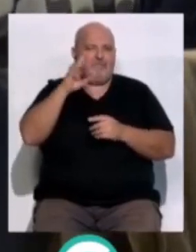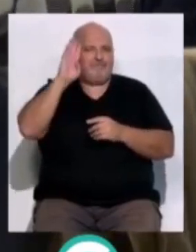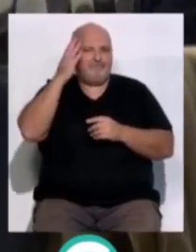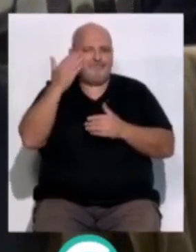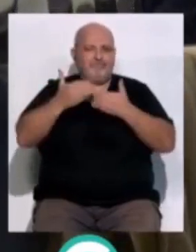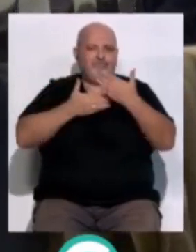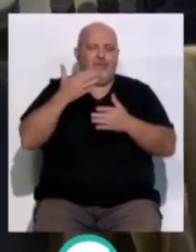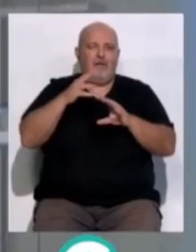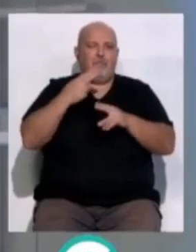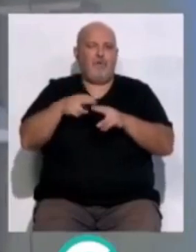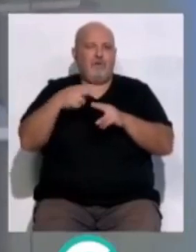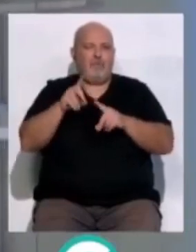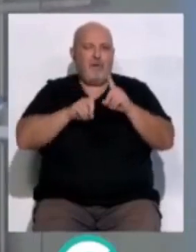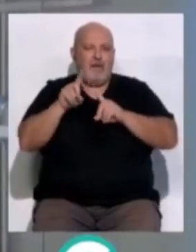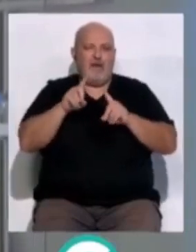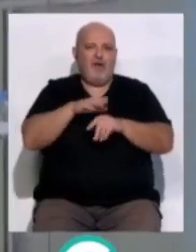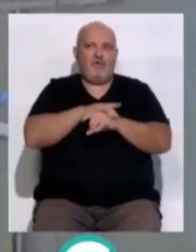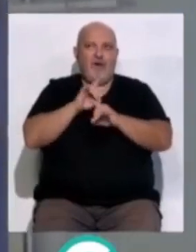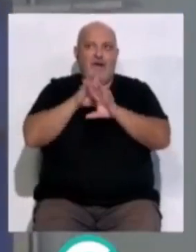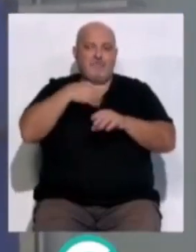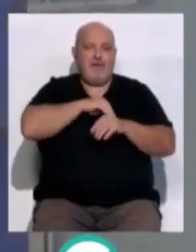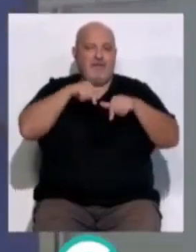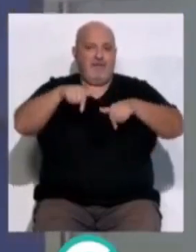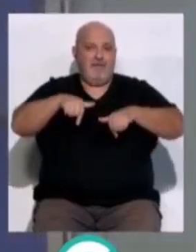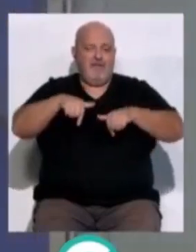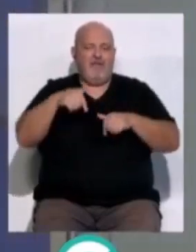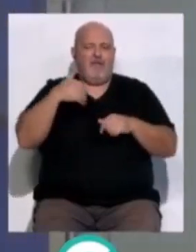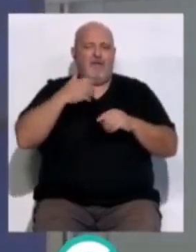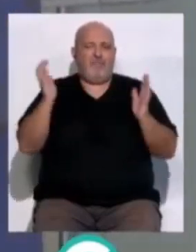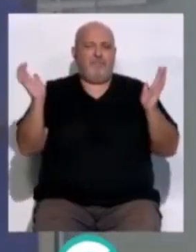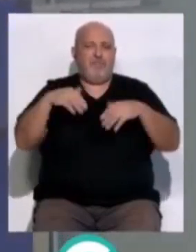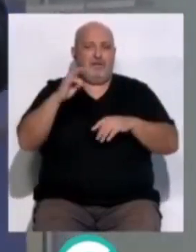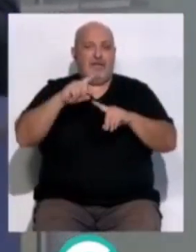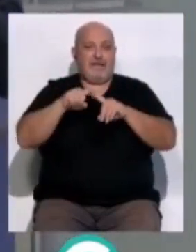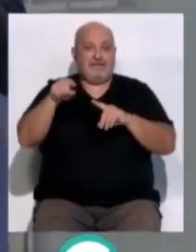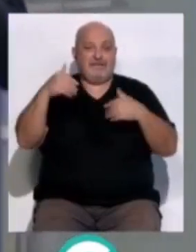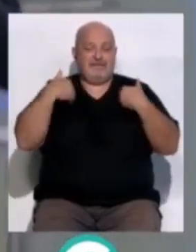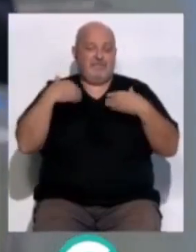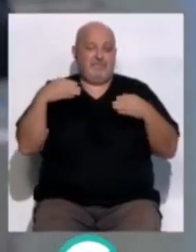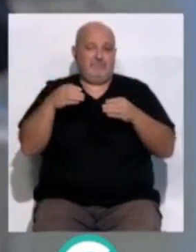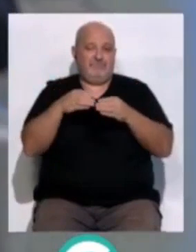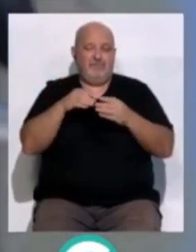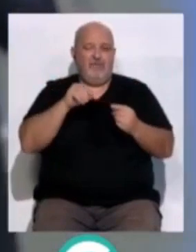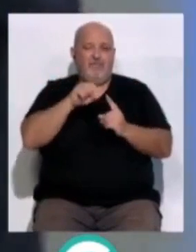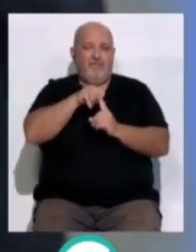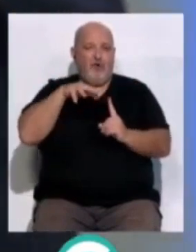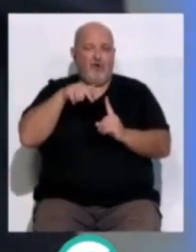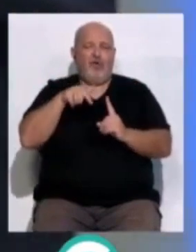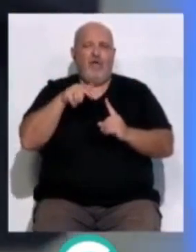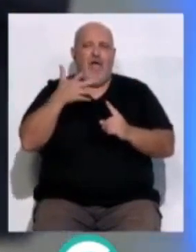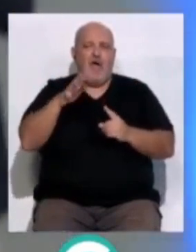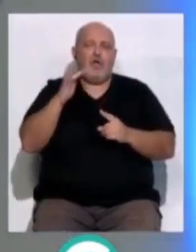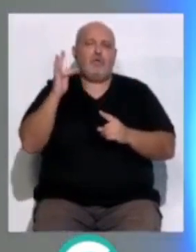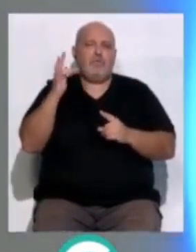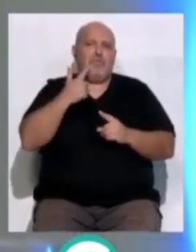de la inestabilidad política a falta de un nuevo gobierno, el promotor del Tax Global Meeting, José María Vallejo, deja espacio al optimismo a pesar